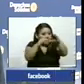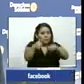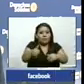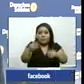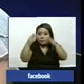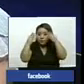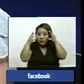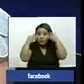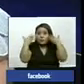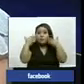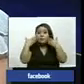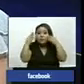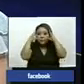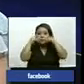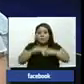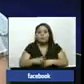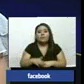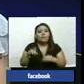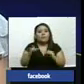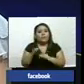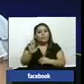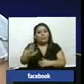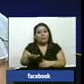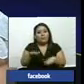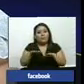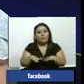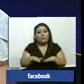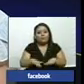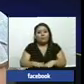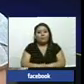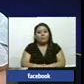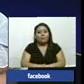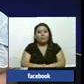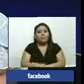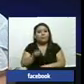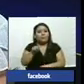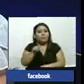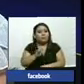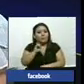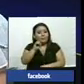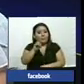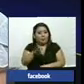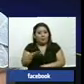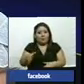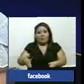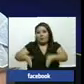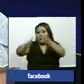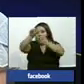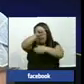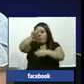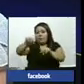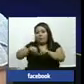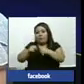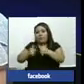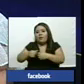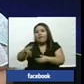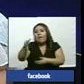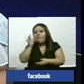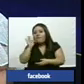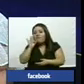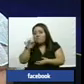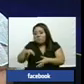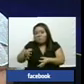noche. Feliz noche para ti también, Tatiana. Muchas gracias por tu reporte. Y contarles que la Asociación Cafetalera del Salvador entregó una pieza